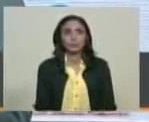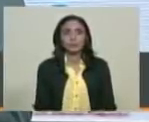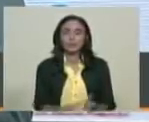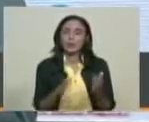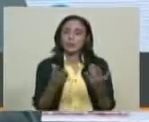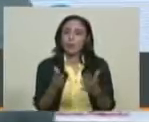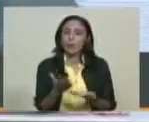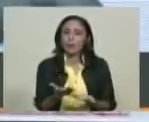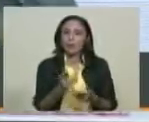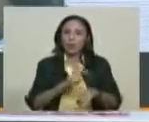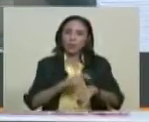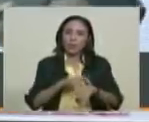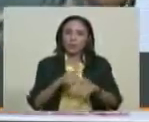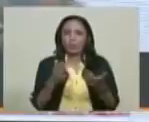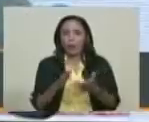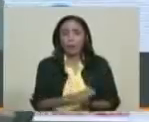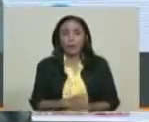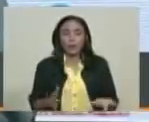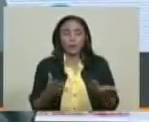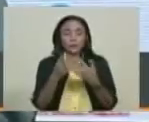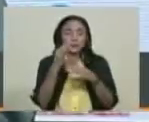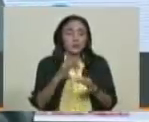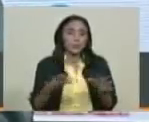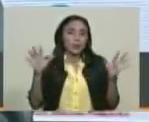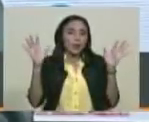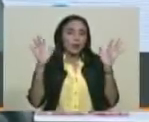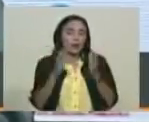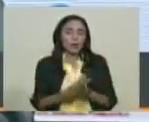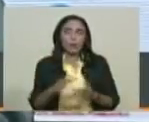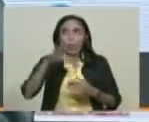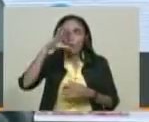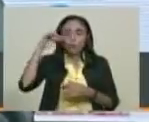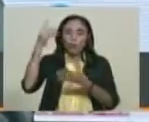prácticamente una situación milagrosa.